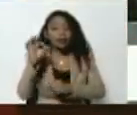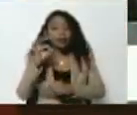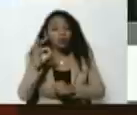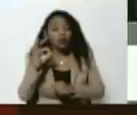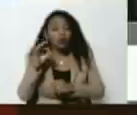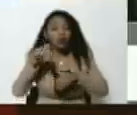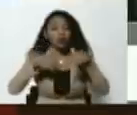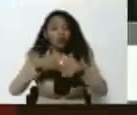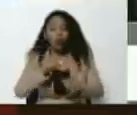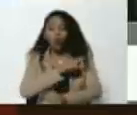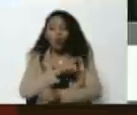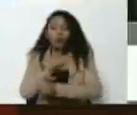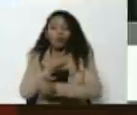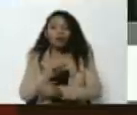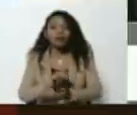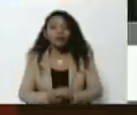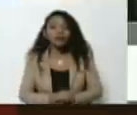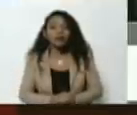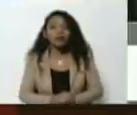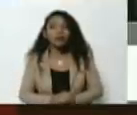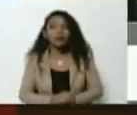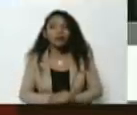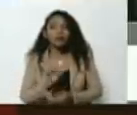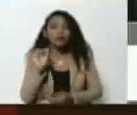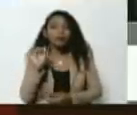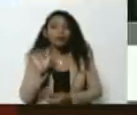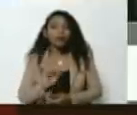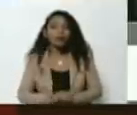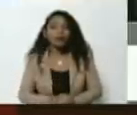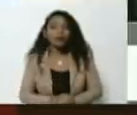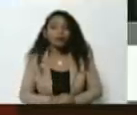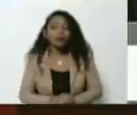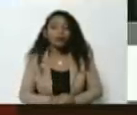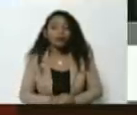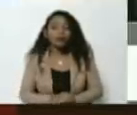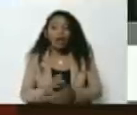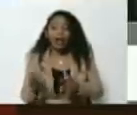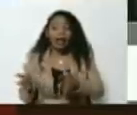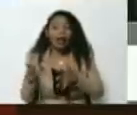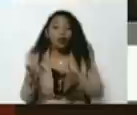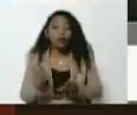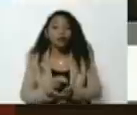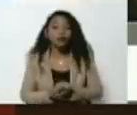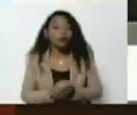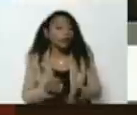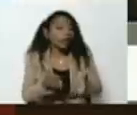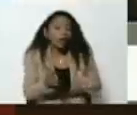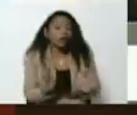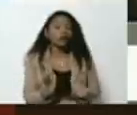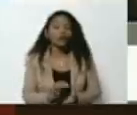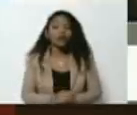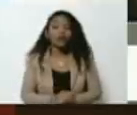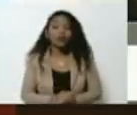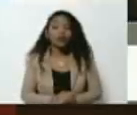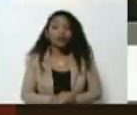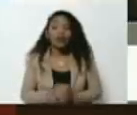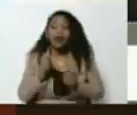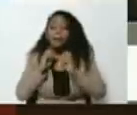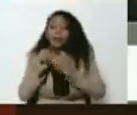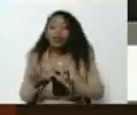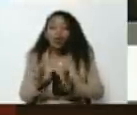votos, cúmplase. Punto. El que ganó, ganó. Y el que